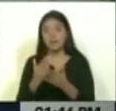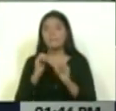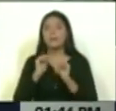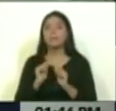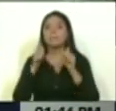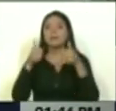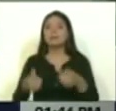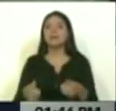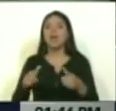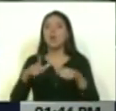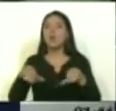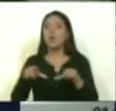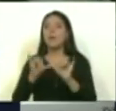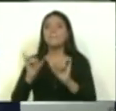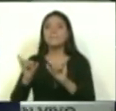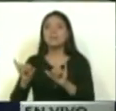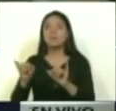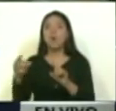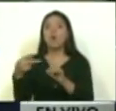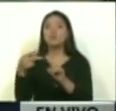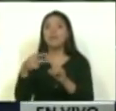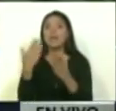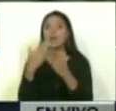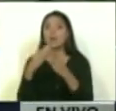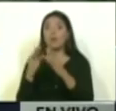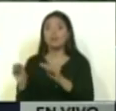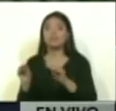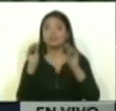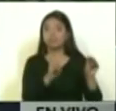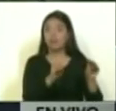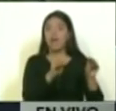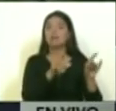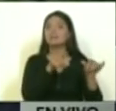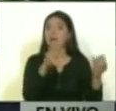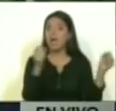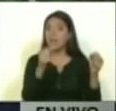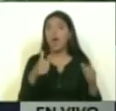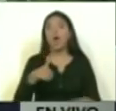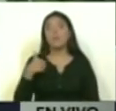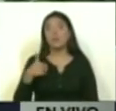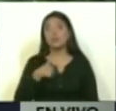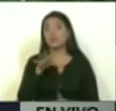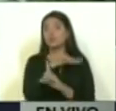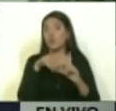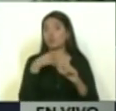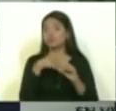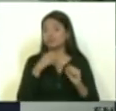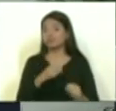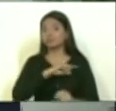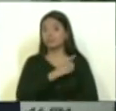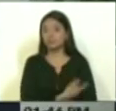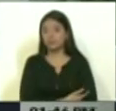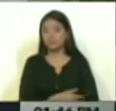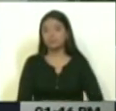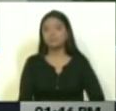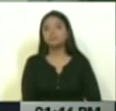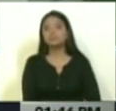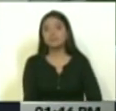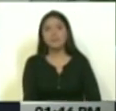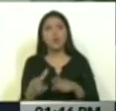el núcleo en el mismo Hotel Escuela de la Universidad Nacional de Turismo, uh-huh. aprovechando toda la fortaleza que tenemos en infraestructura,